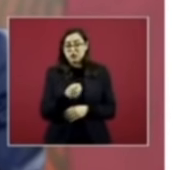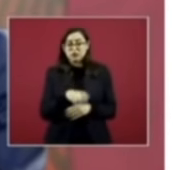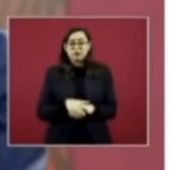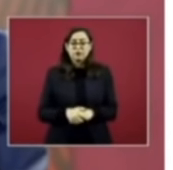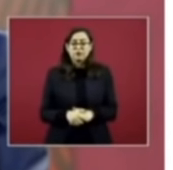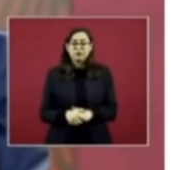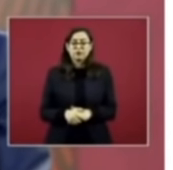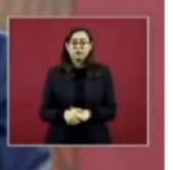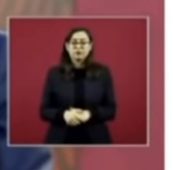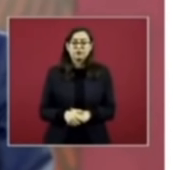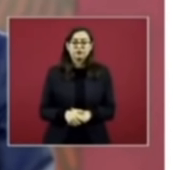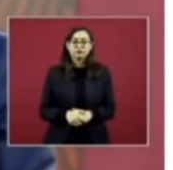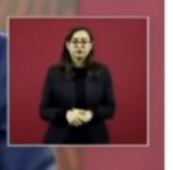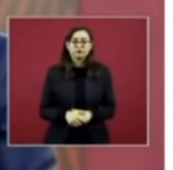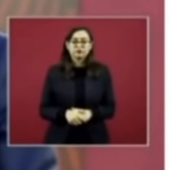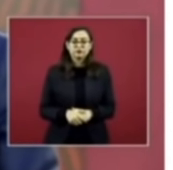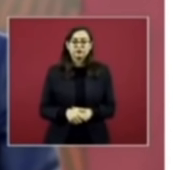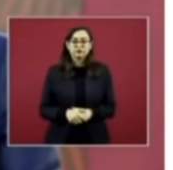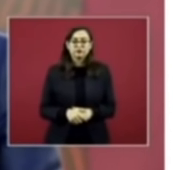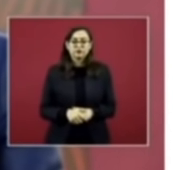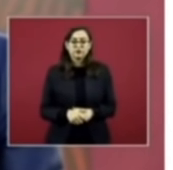y la relación